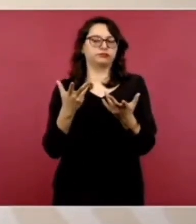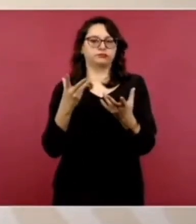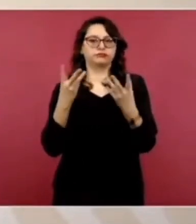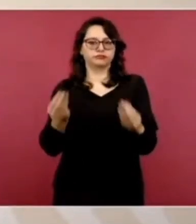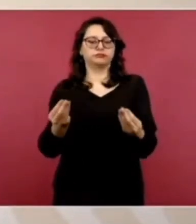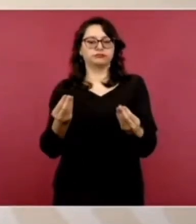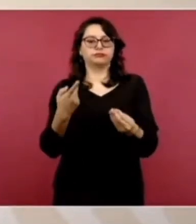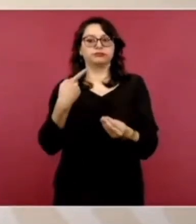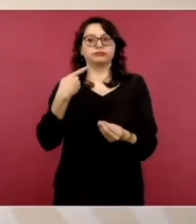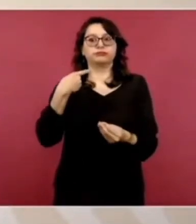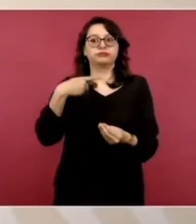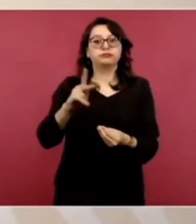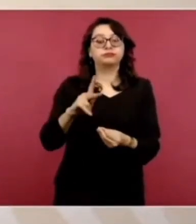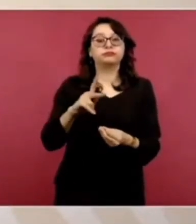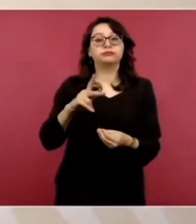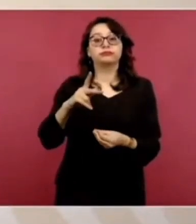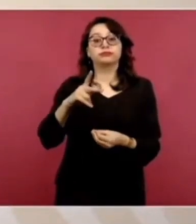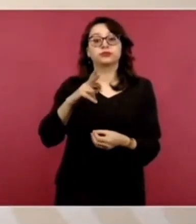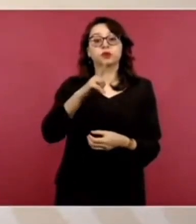Como Nuevo León y Tamaulipas,